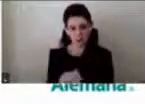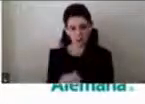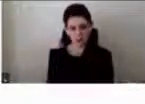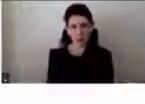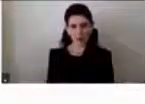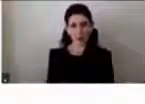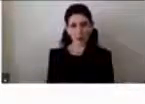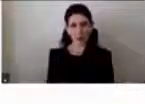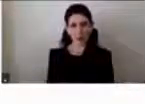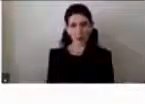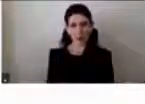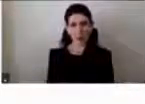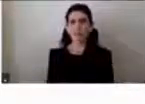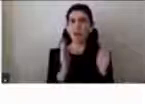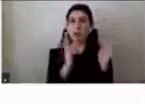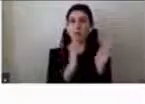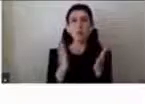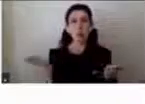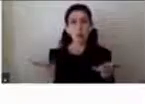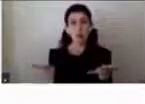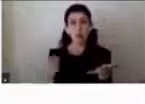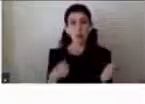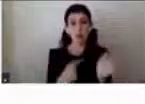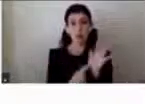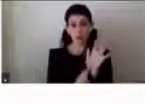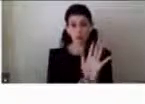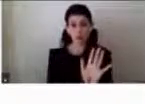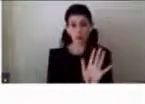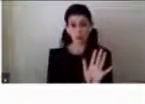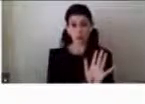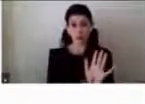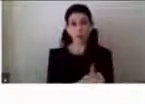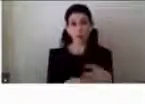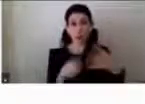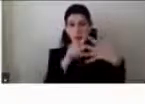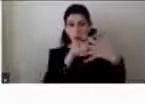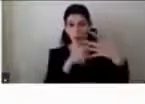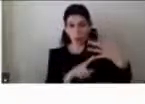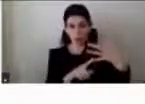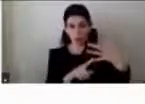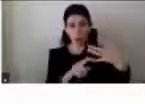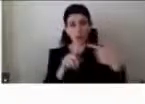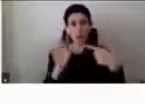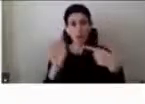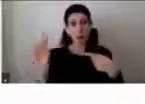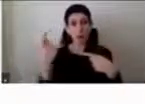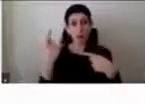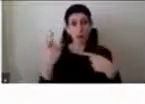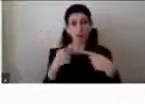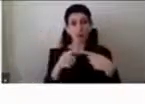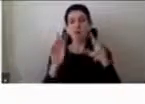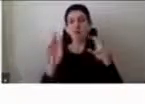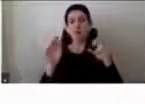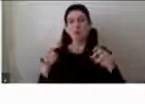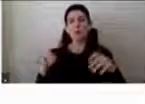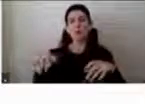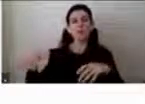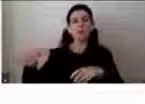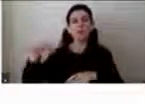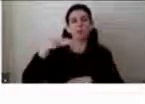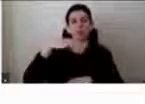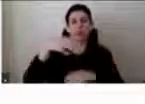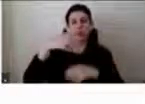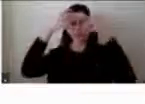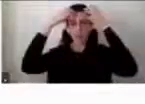La estructura de la presentación está compuesta por cuatro partes. La primera son aspectos generales de